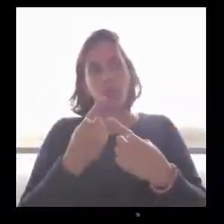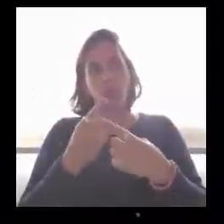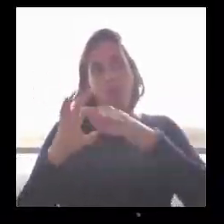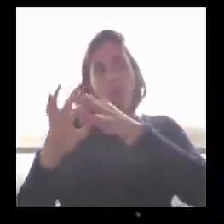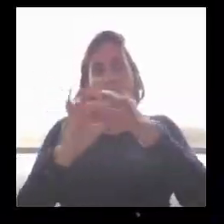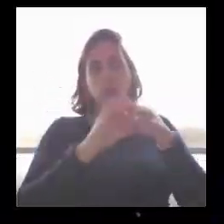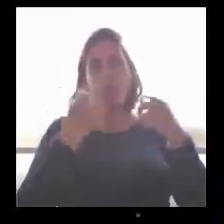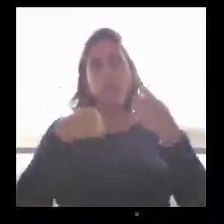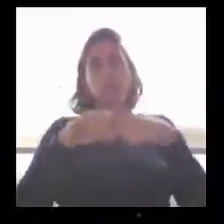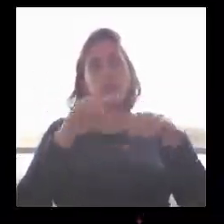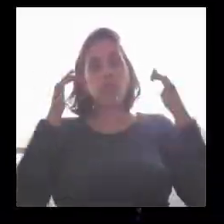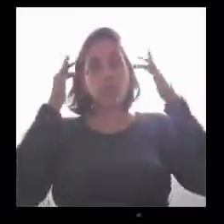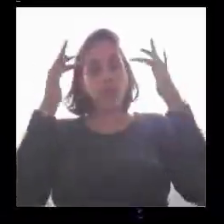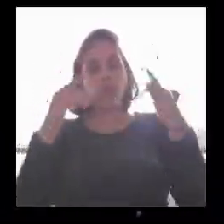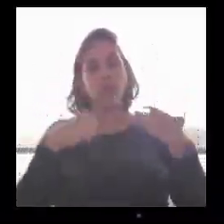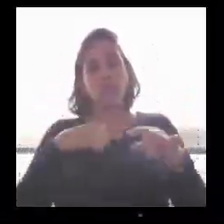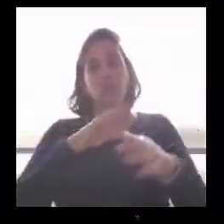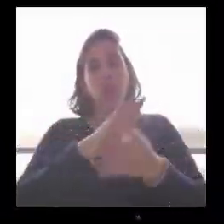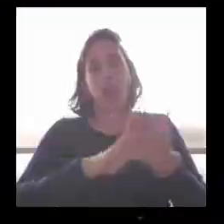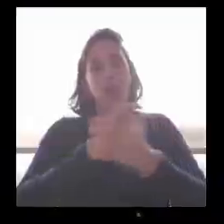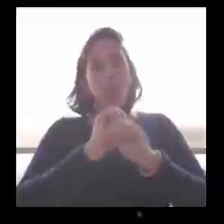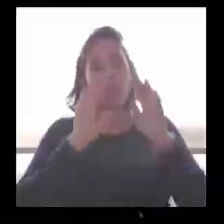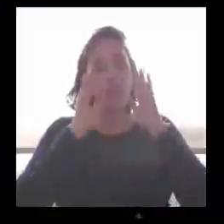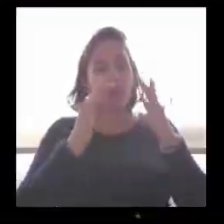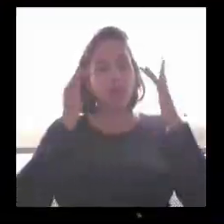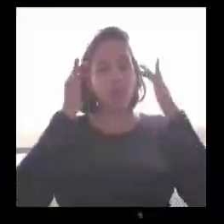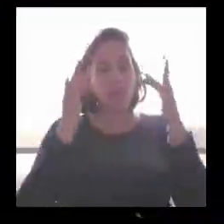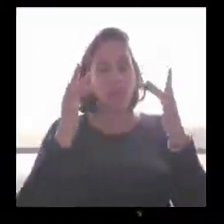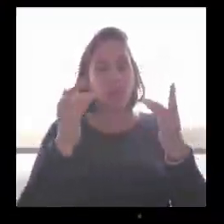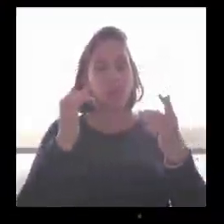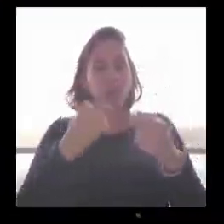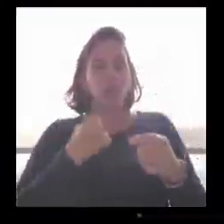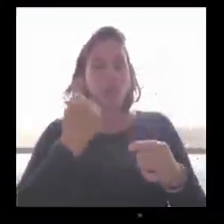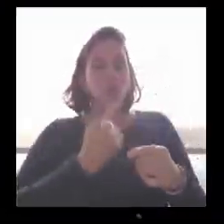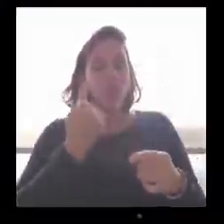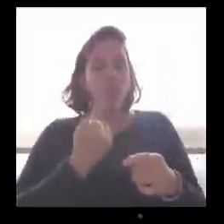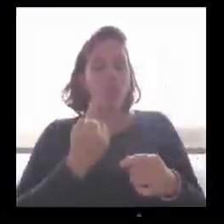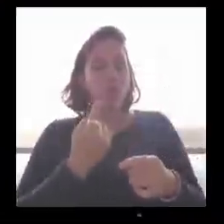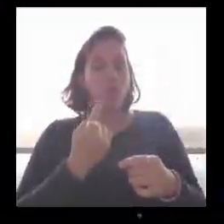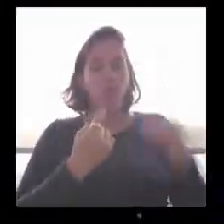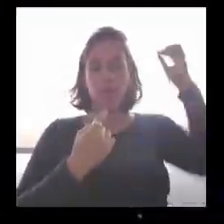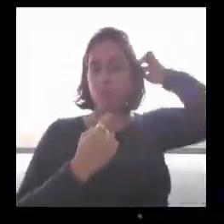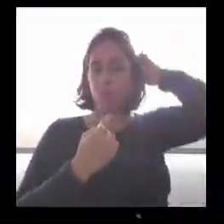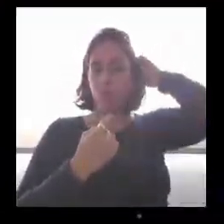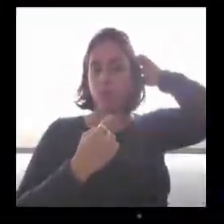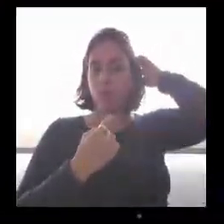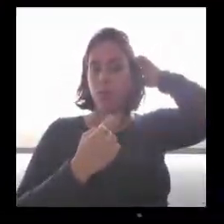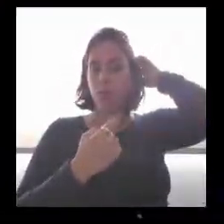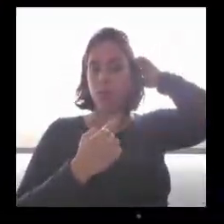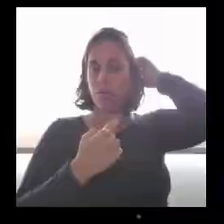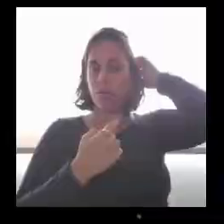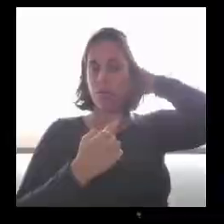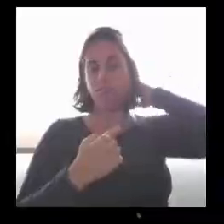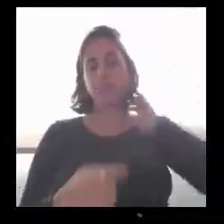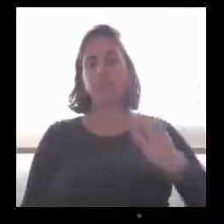educación. Nadie puede dedicarse a la educación sin ser, en cierto porcentaje, un utópico.